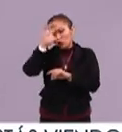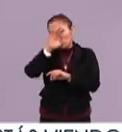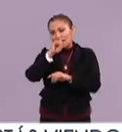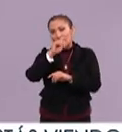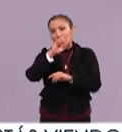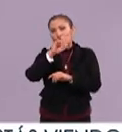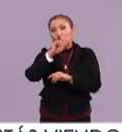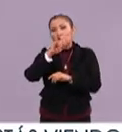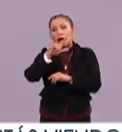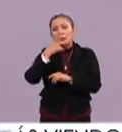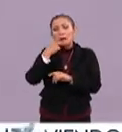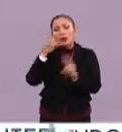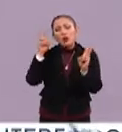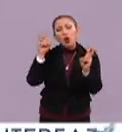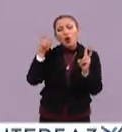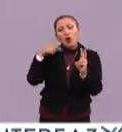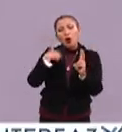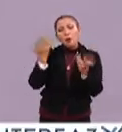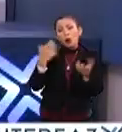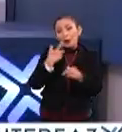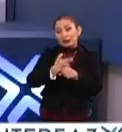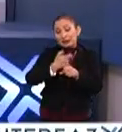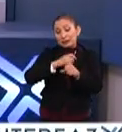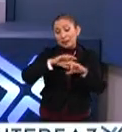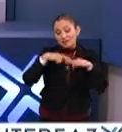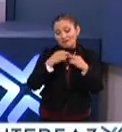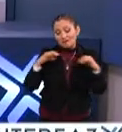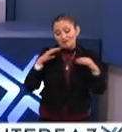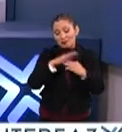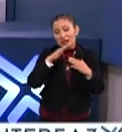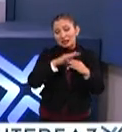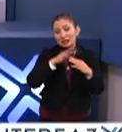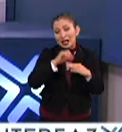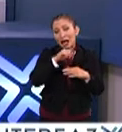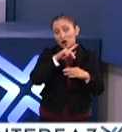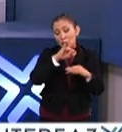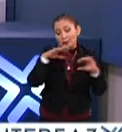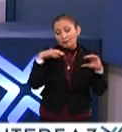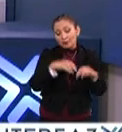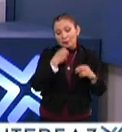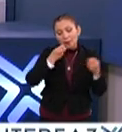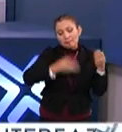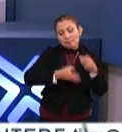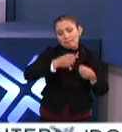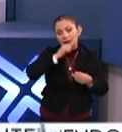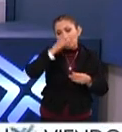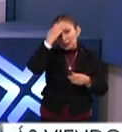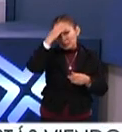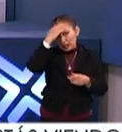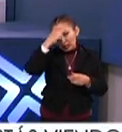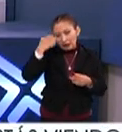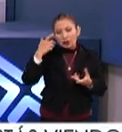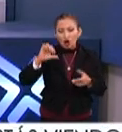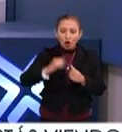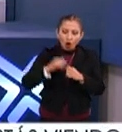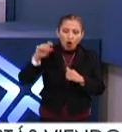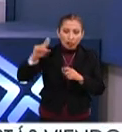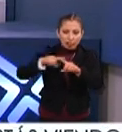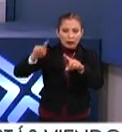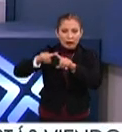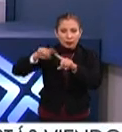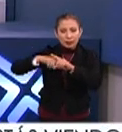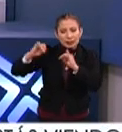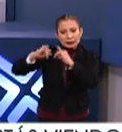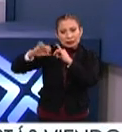está platicando acerca de la 7ª Mesa Redonda México-ANUI, donde van a compartir además experiencias con